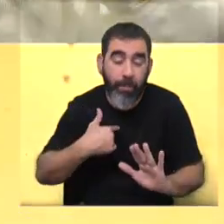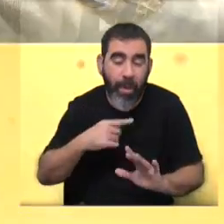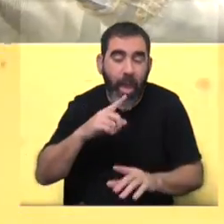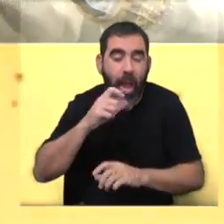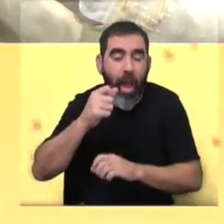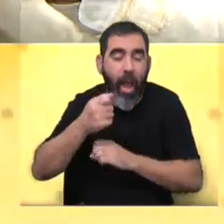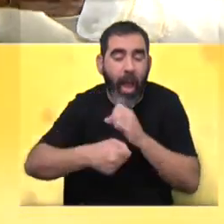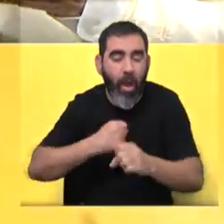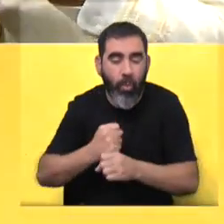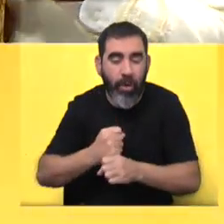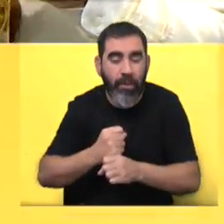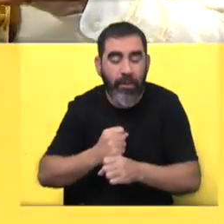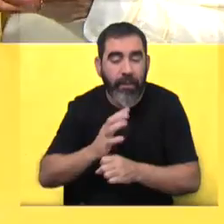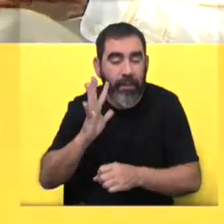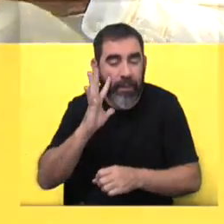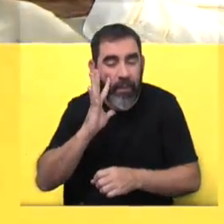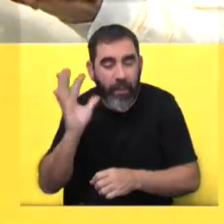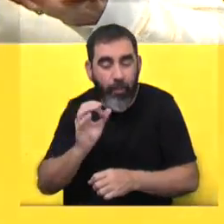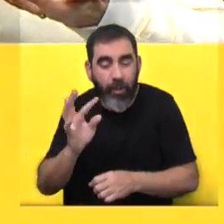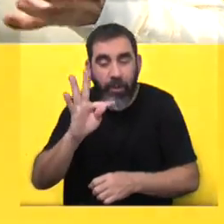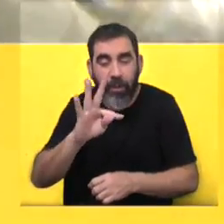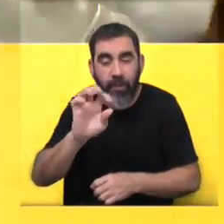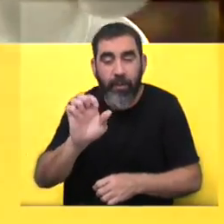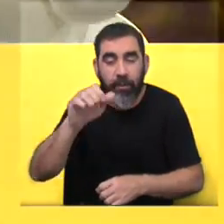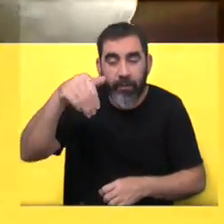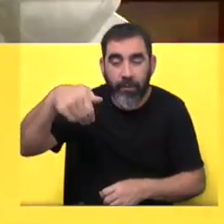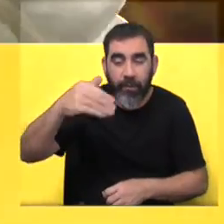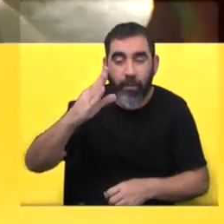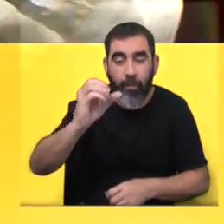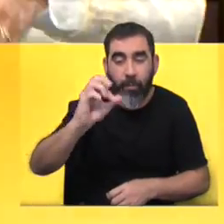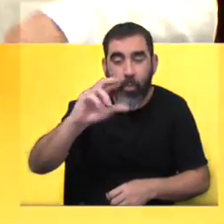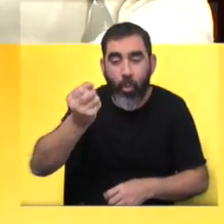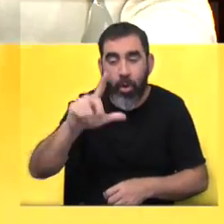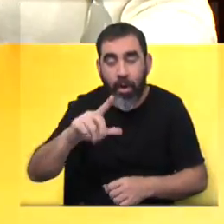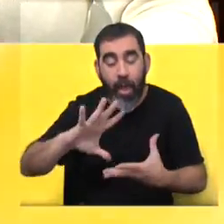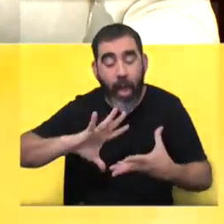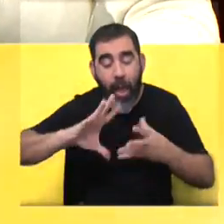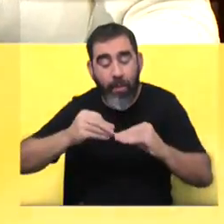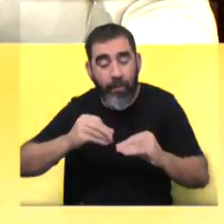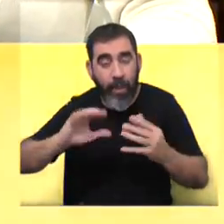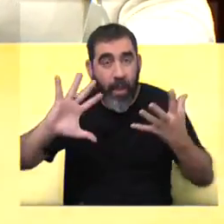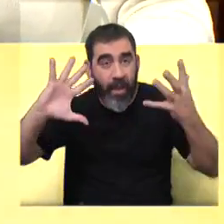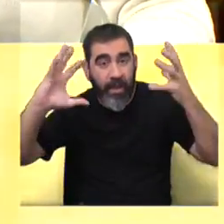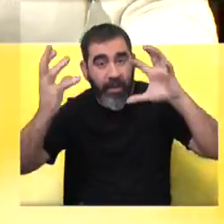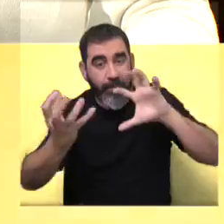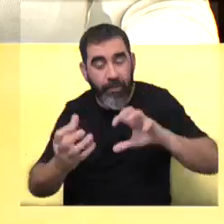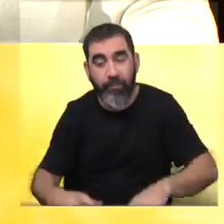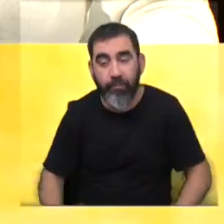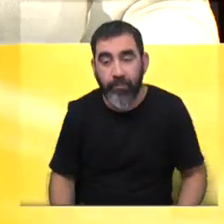son temporarios. Están adaptados a las variabilidades, a variabilidades de distintas regiones. Pero